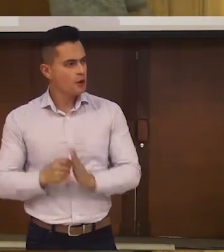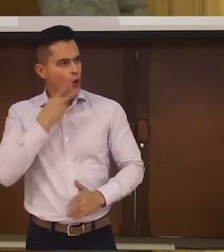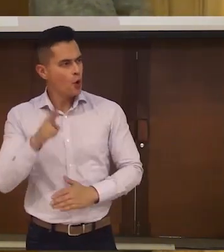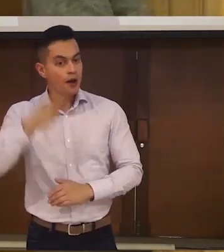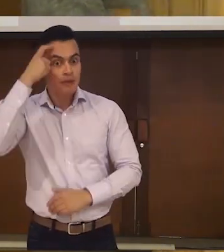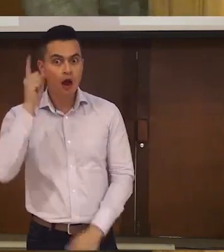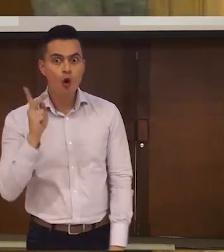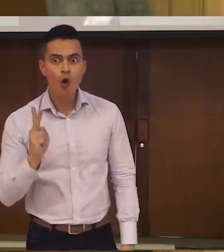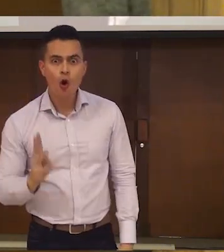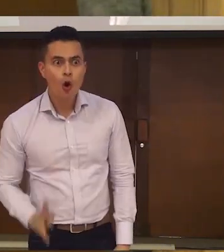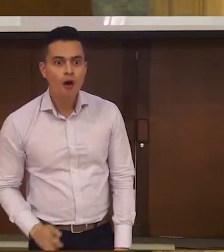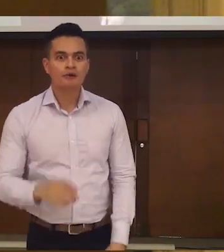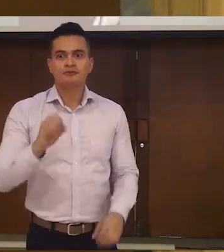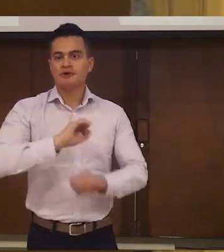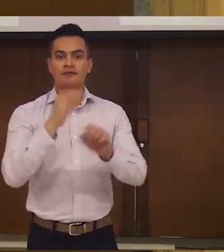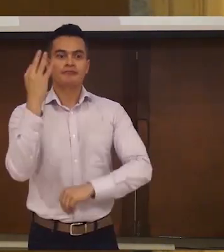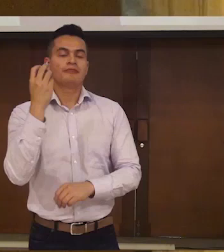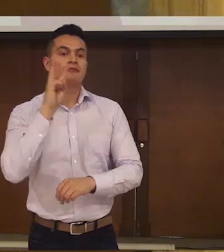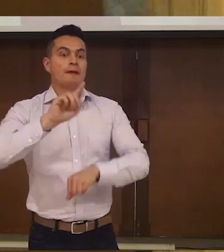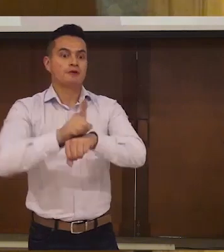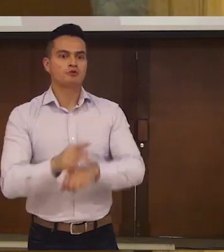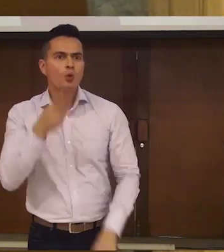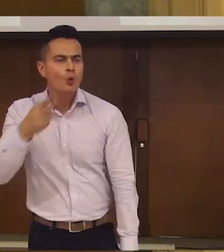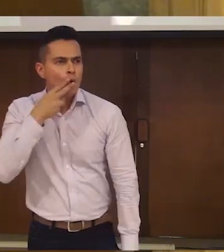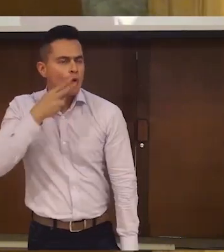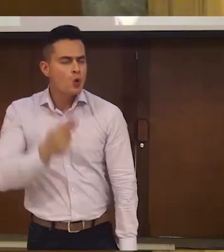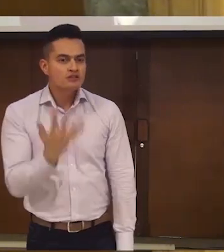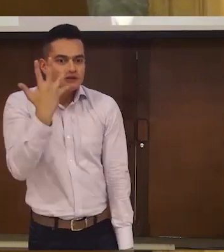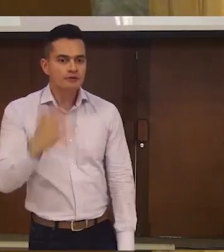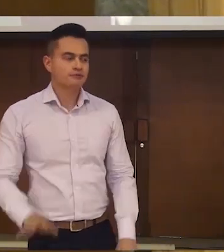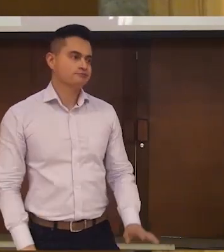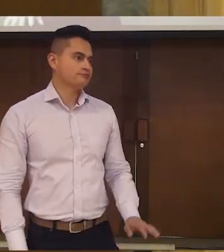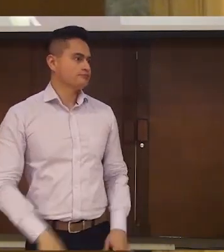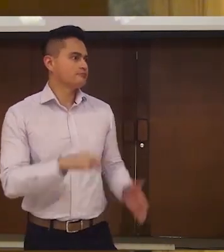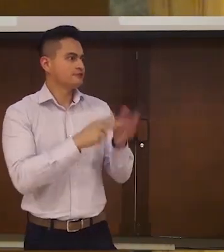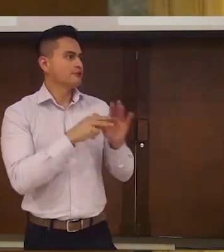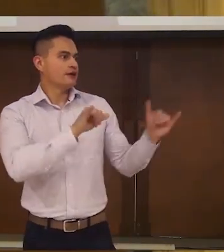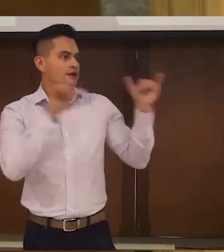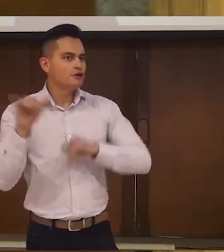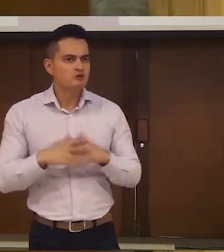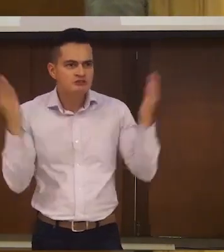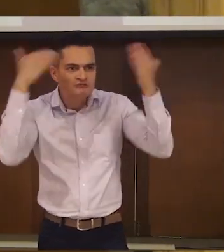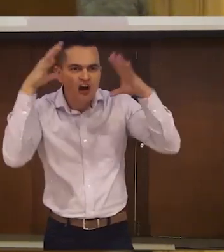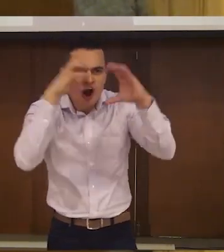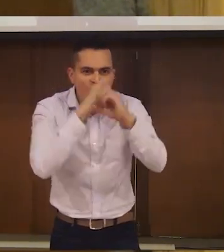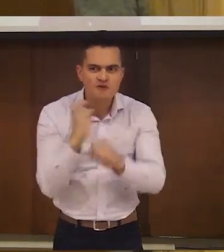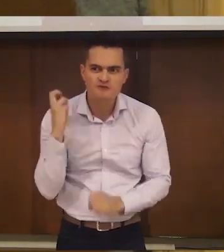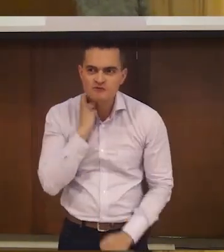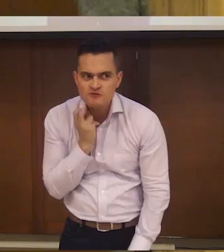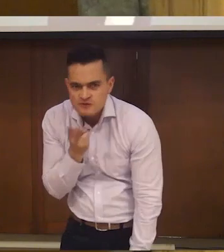de cigarrillos que había prendido. Entonces, claro, si en 3 minutos me fumo 5 cigarrillos, soy una especie de vampiro que vive